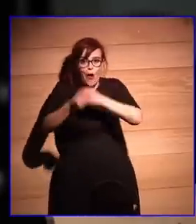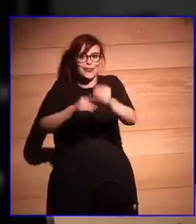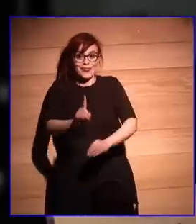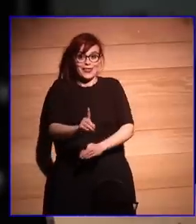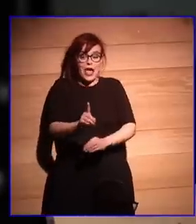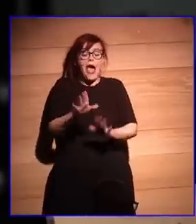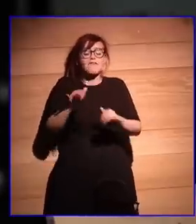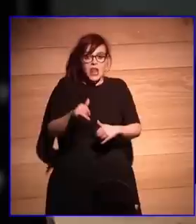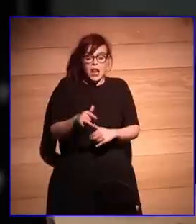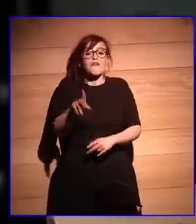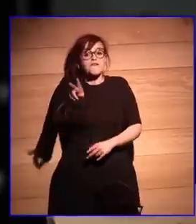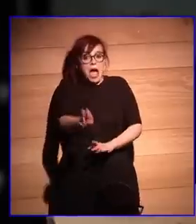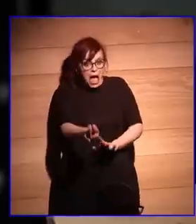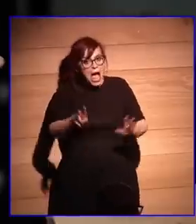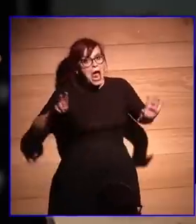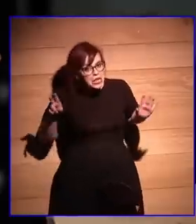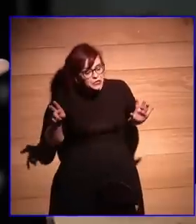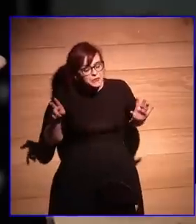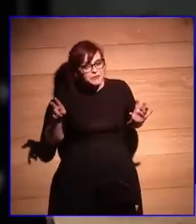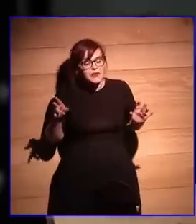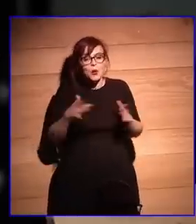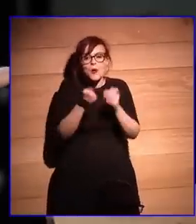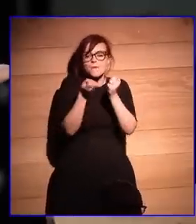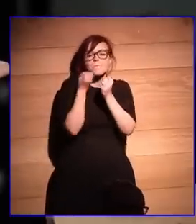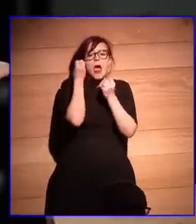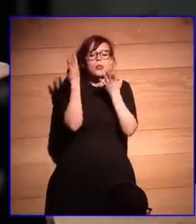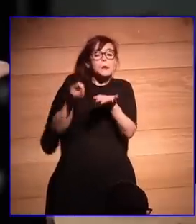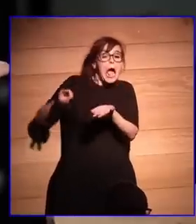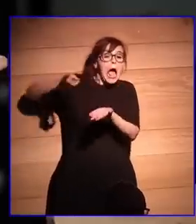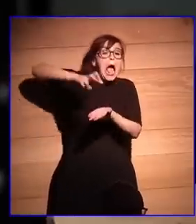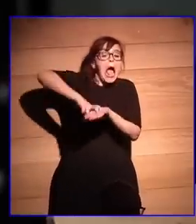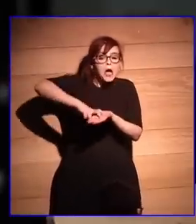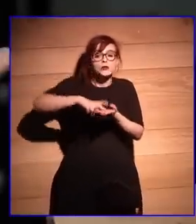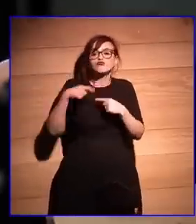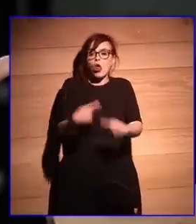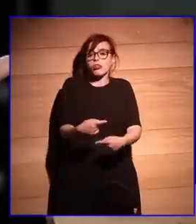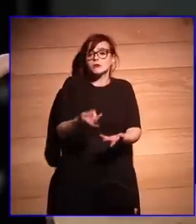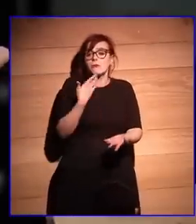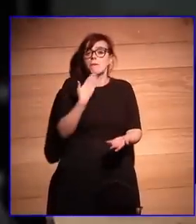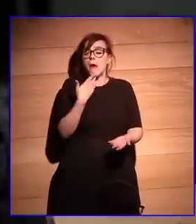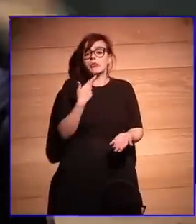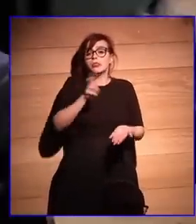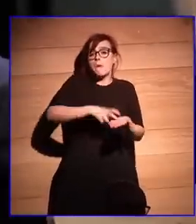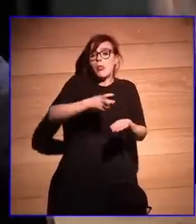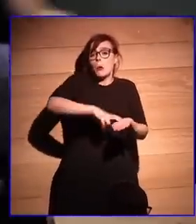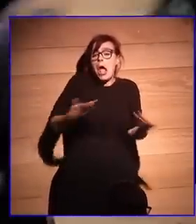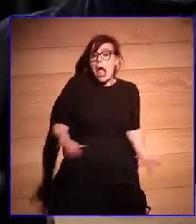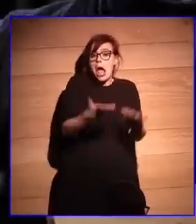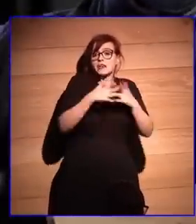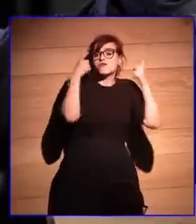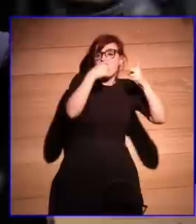solo en ese caso tiene mérito. Es decir, tiene mérito madrugar si te cuesta madrugar. Si lo que más te apetece en el mundo es madrugar, eso en sí no